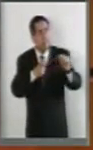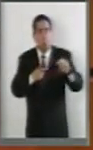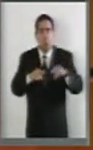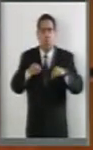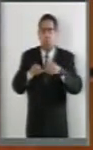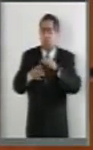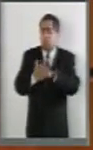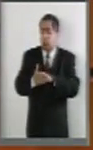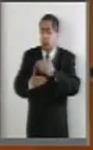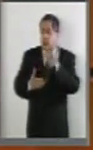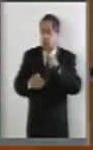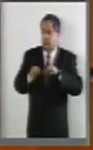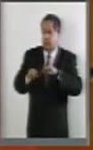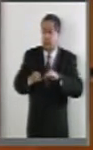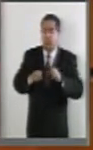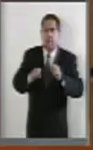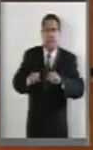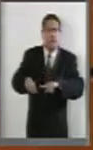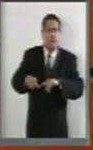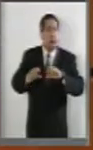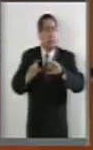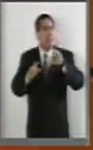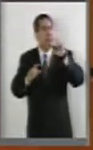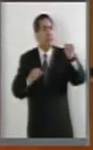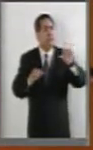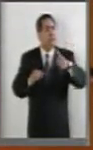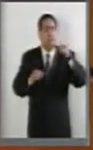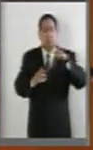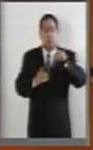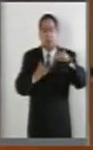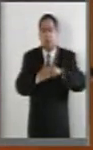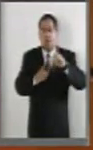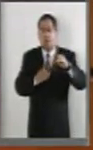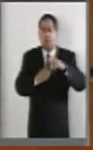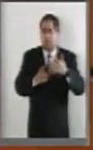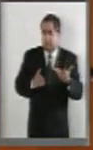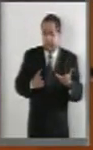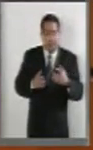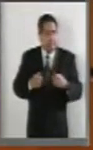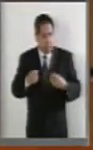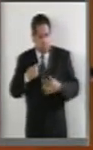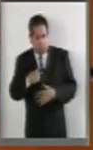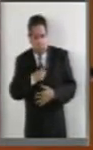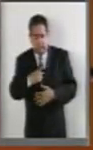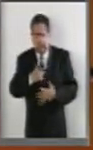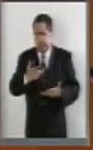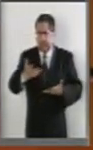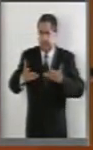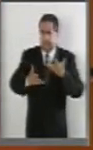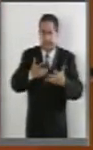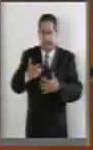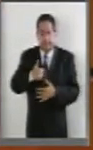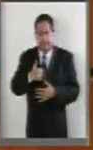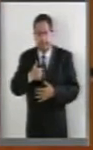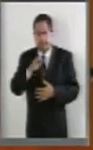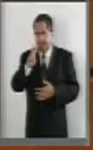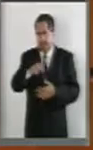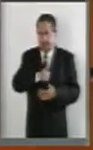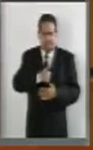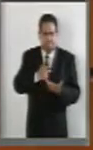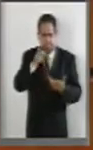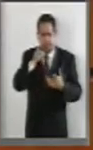esposo se va a buscarle oportunidades, conlleva a una realidad que lastima, que no podemos